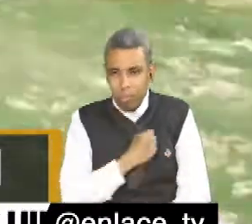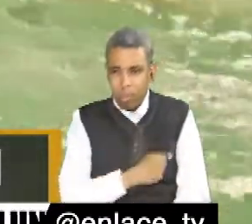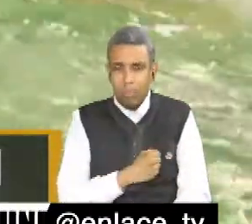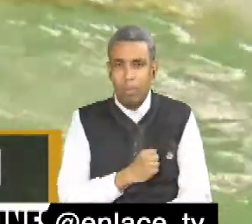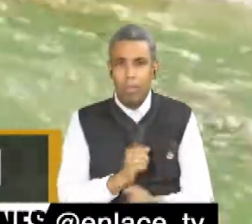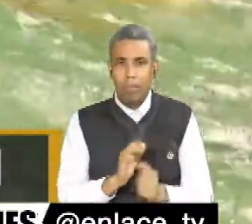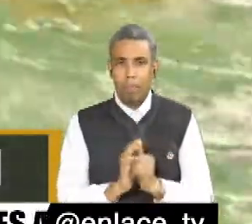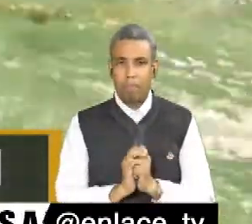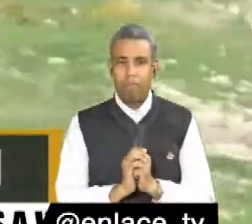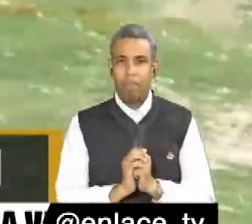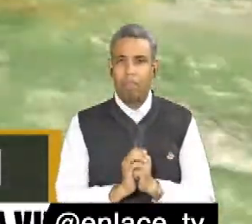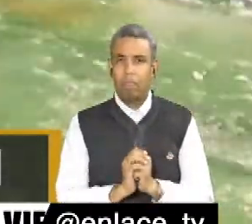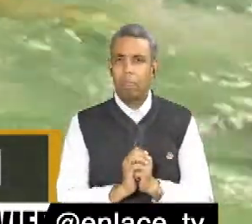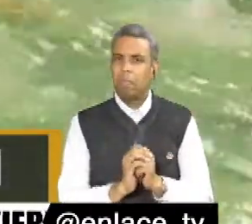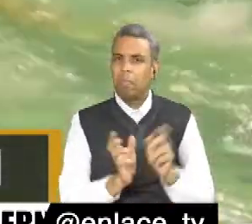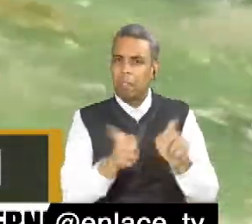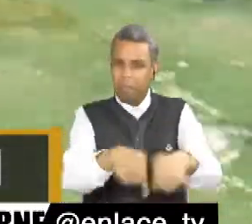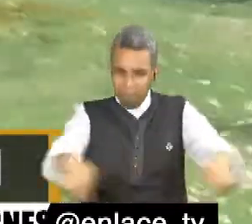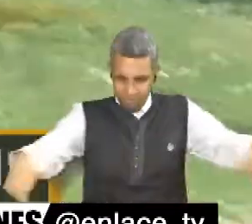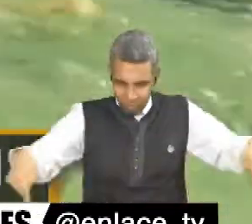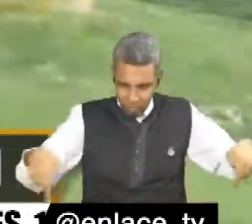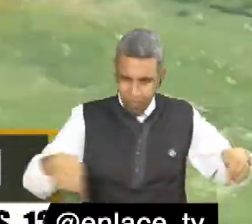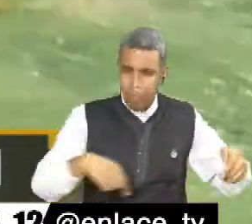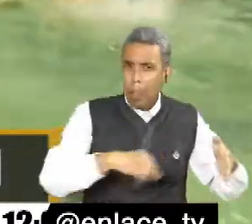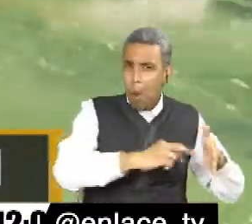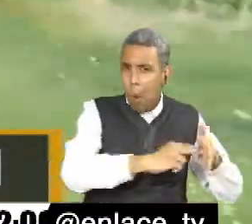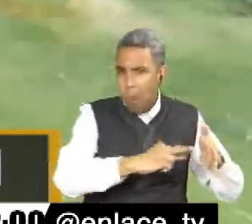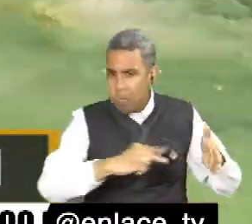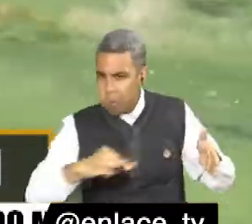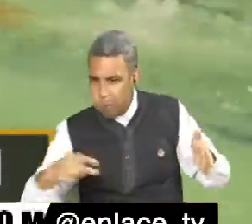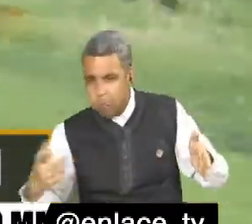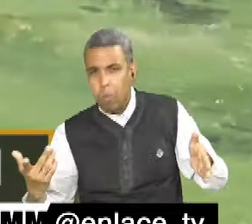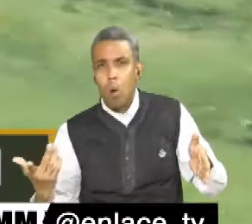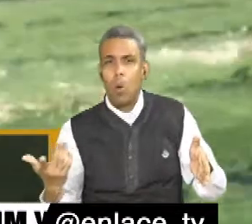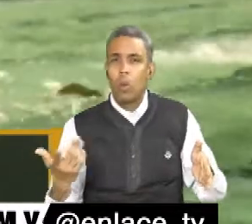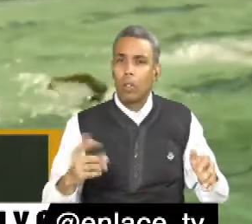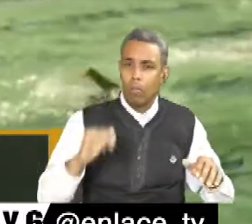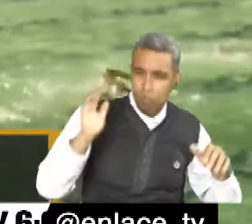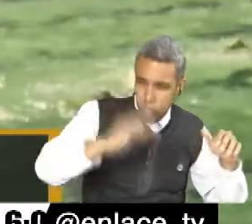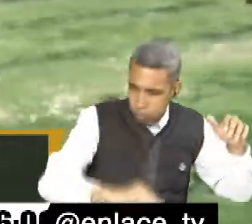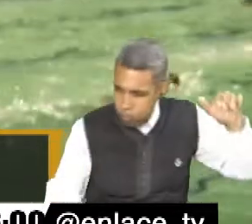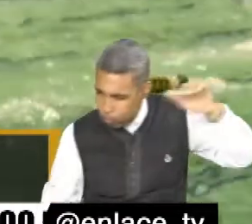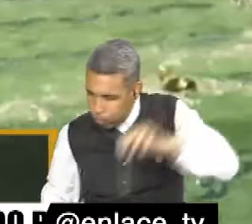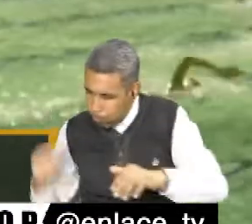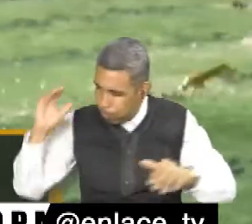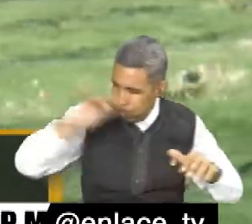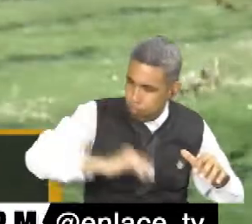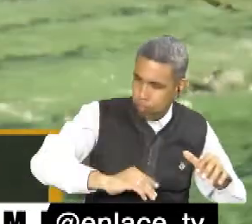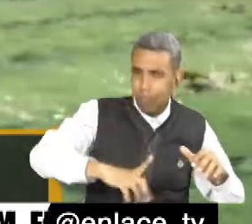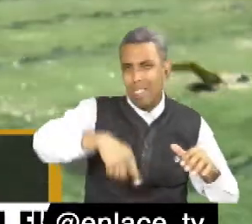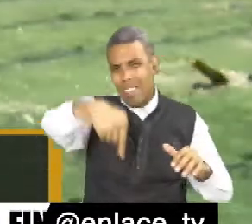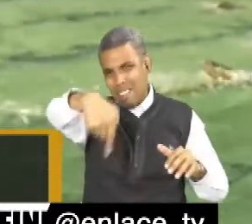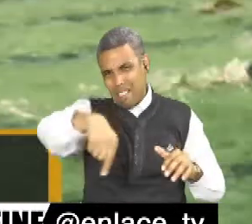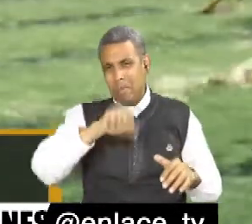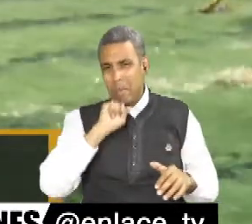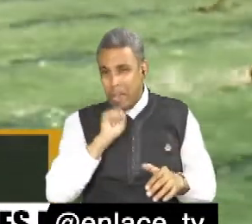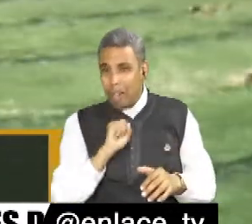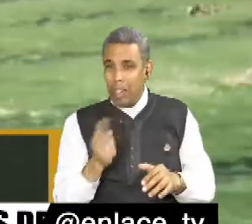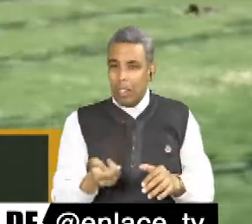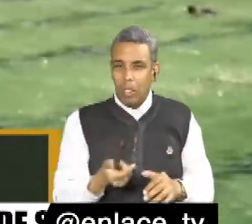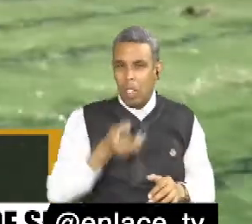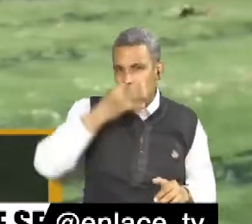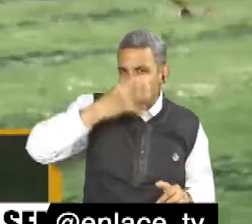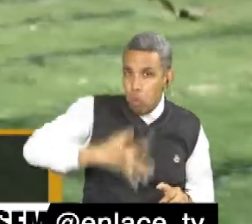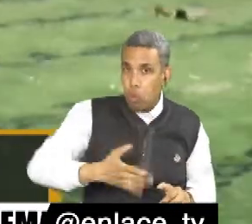también de las piscinas, hacerle mantenimiento a la olímpica para nosotros irnos preparando y lograr más